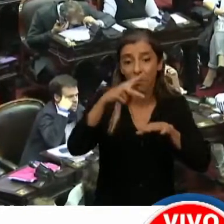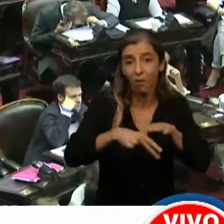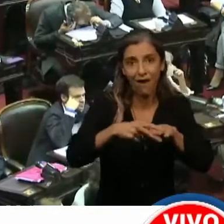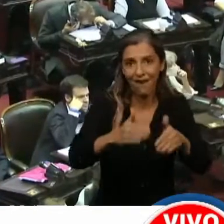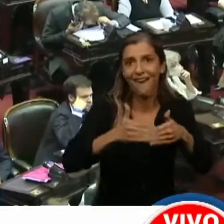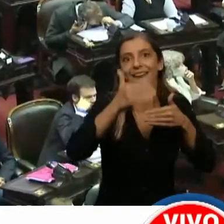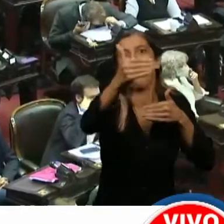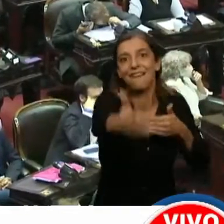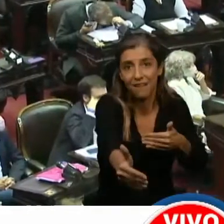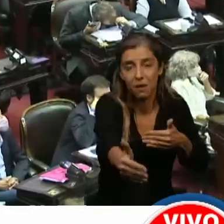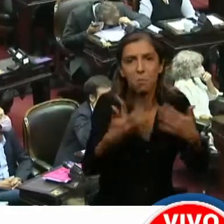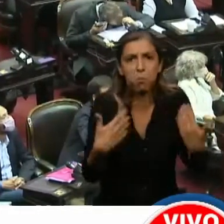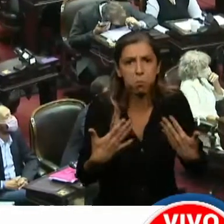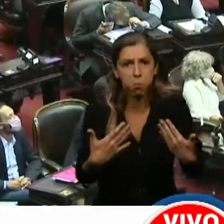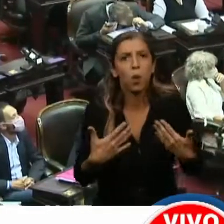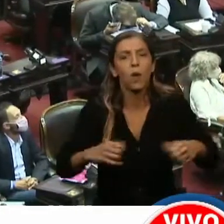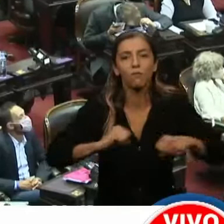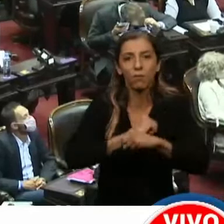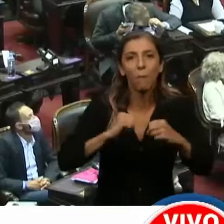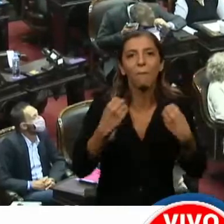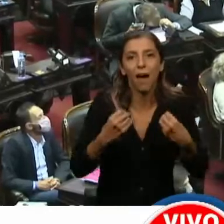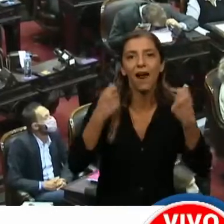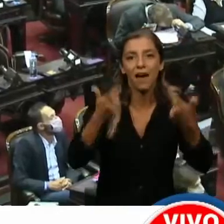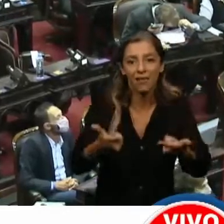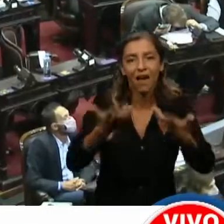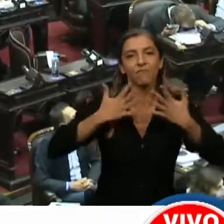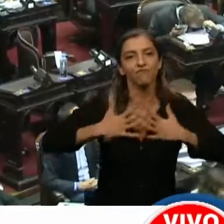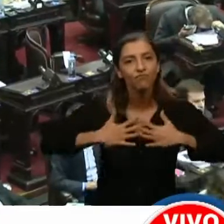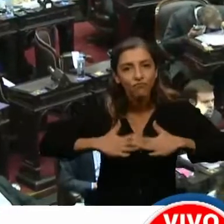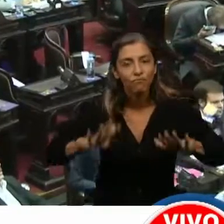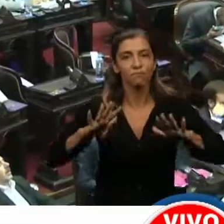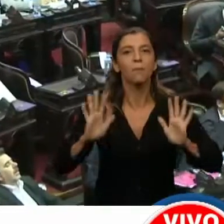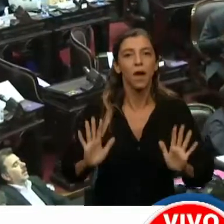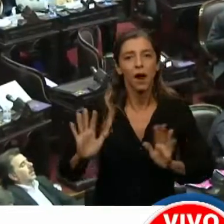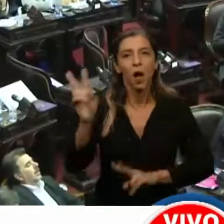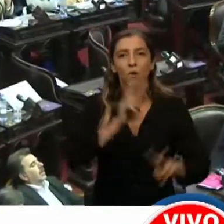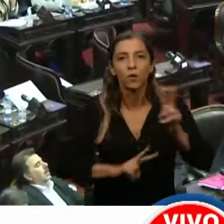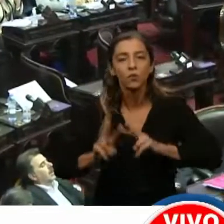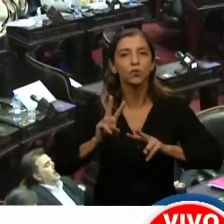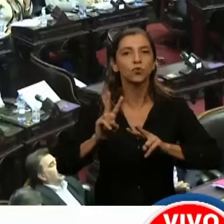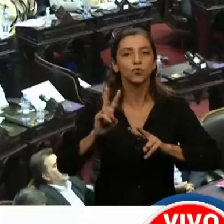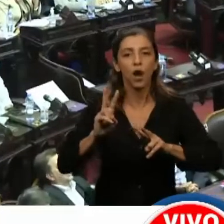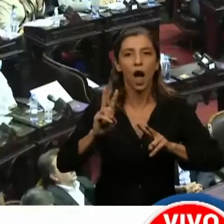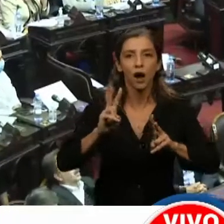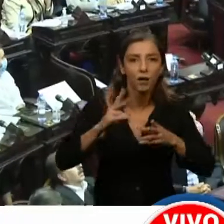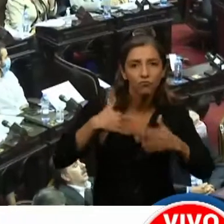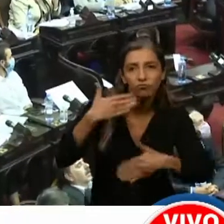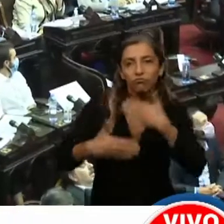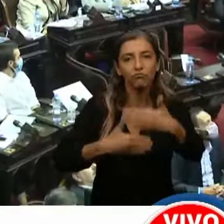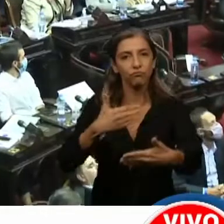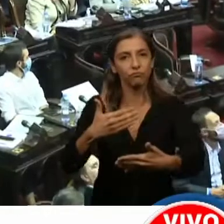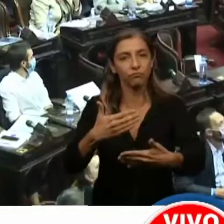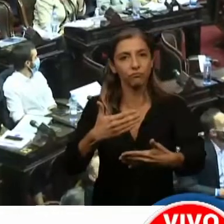debía de otorgarse para poder en todo caso generar un clima de serenidad, de concordia, de reflexión,